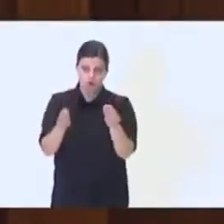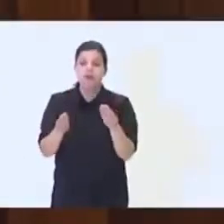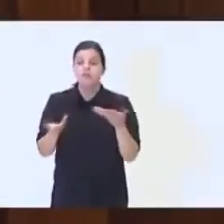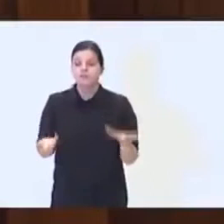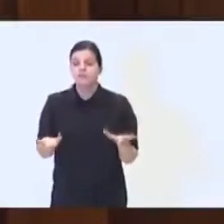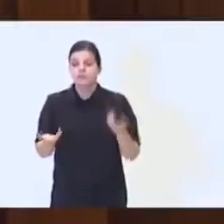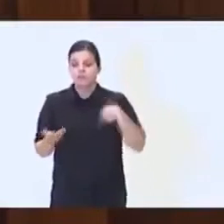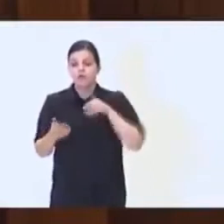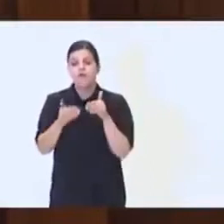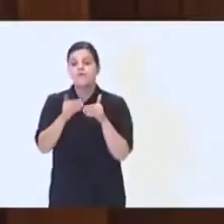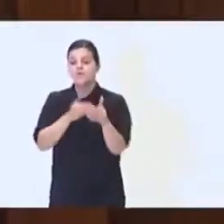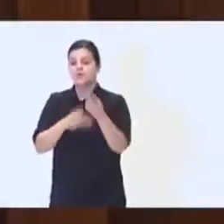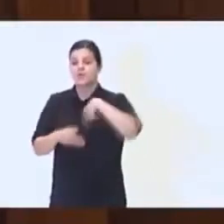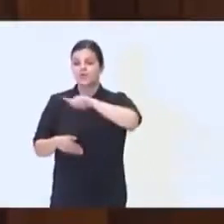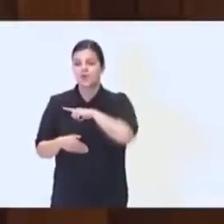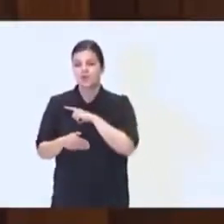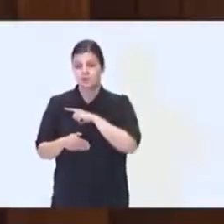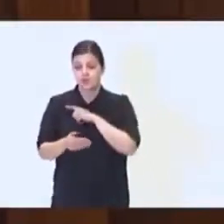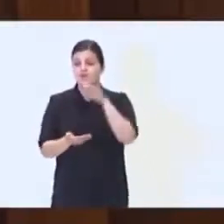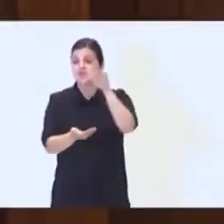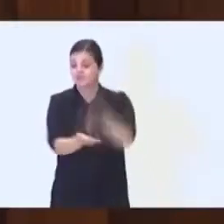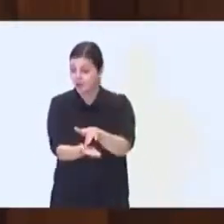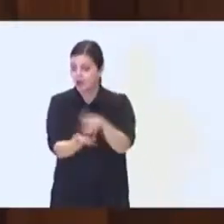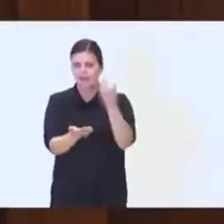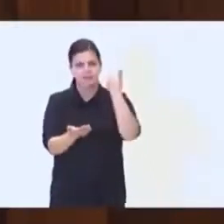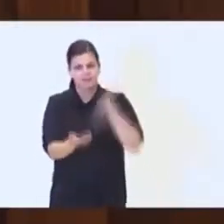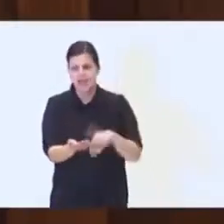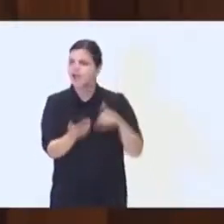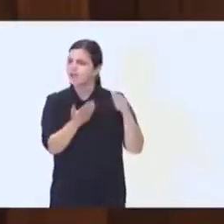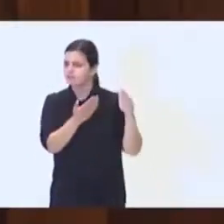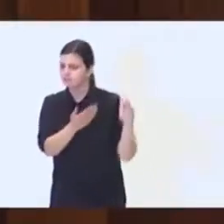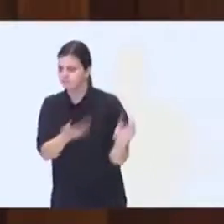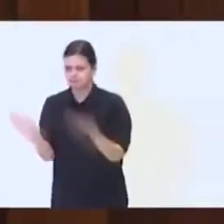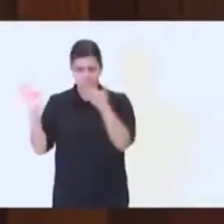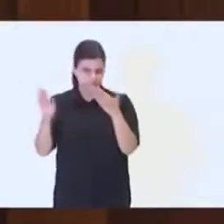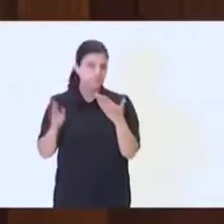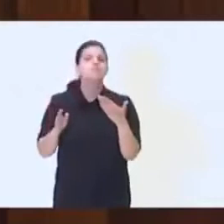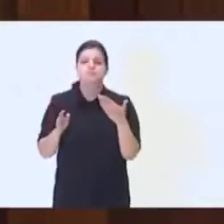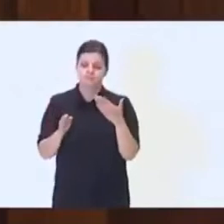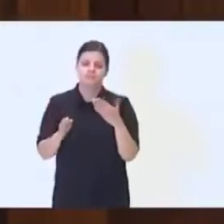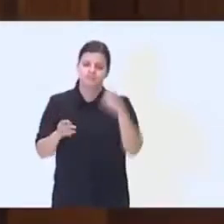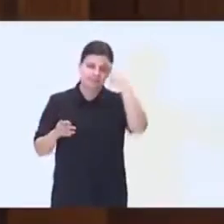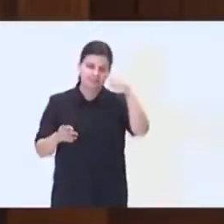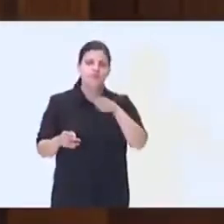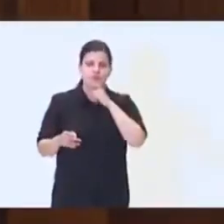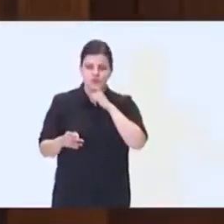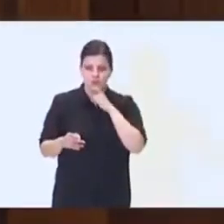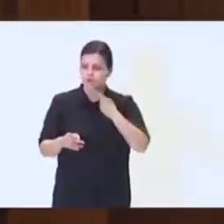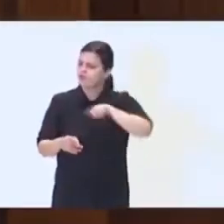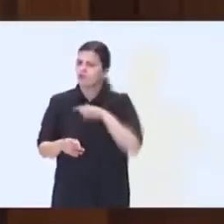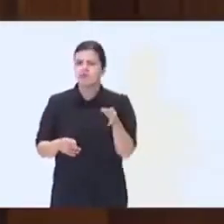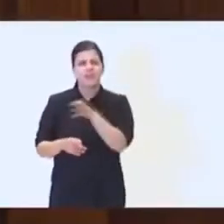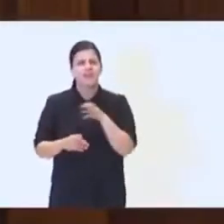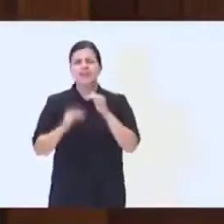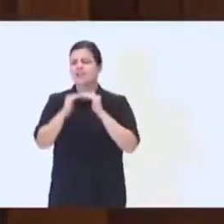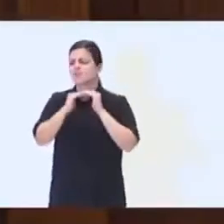consolidaremos nuestro futuro cuando eso ocurra, cuando hayamos despejado el camino. Seremos unas islas